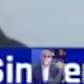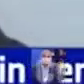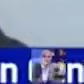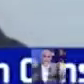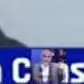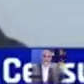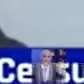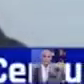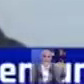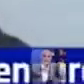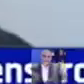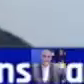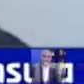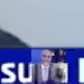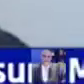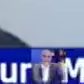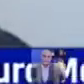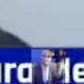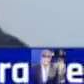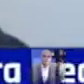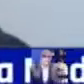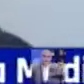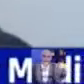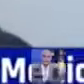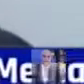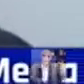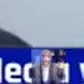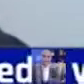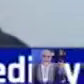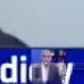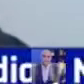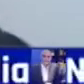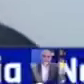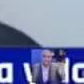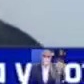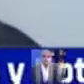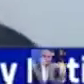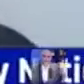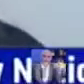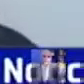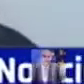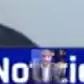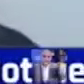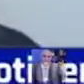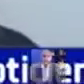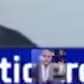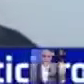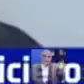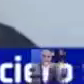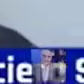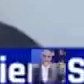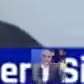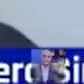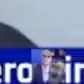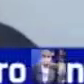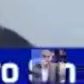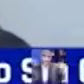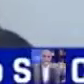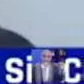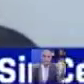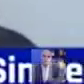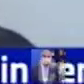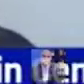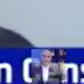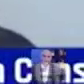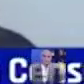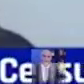con estos machuchones porque el litio ha cobrado una vital importancia, crucial